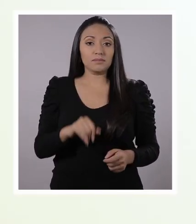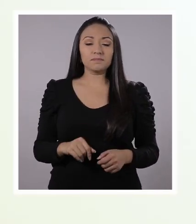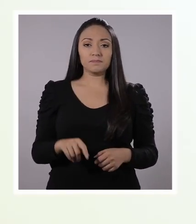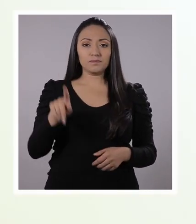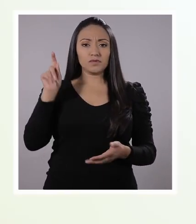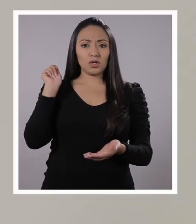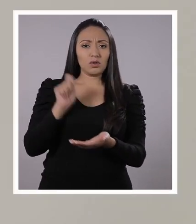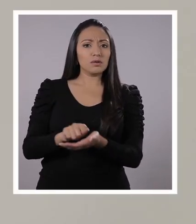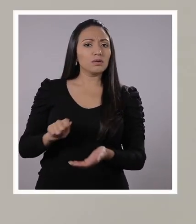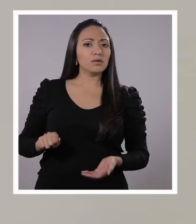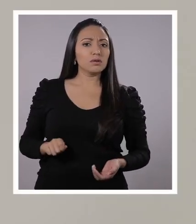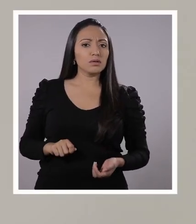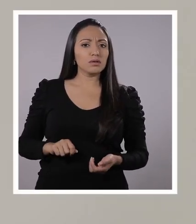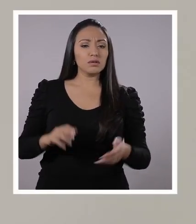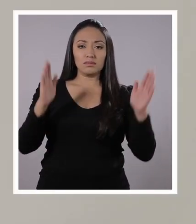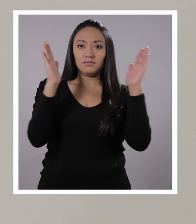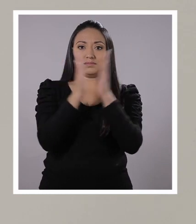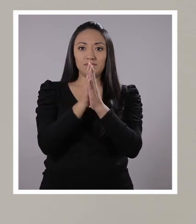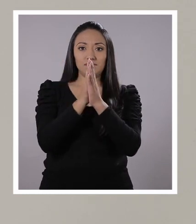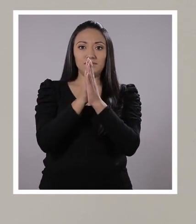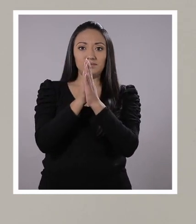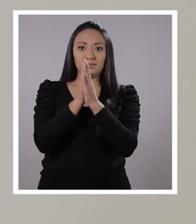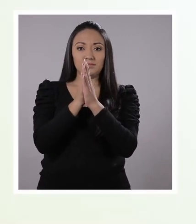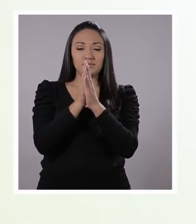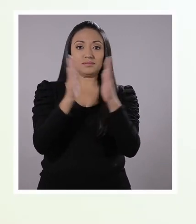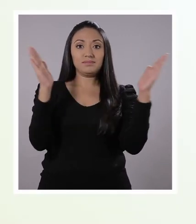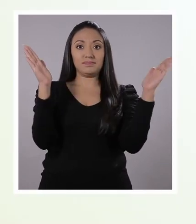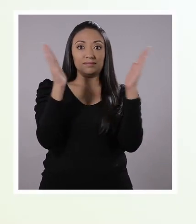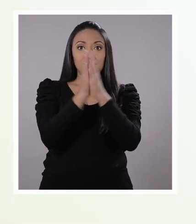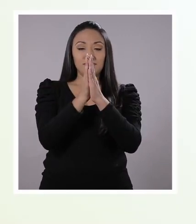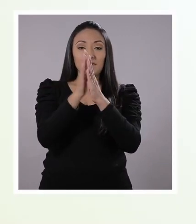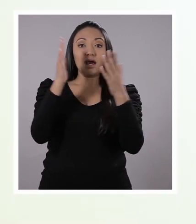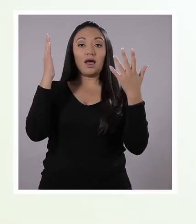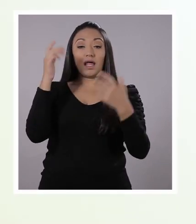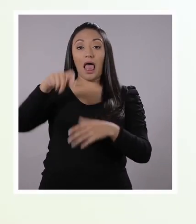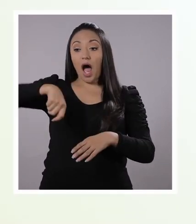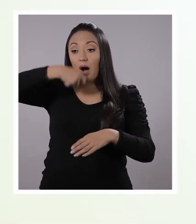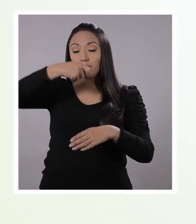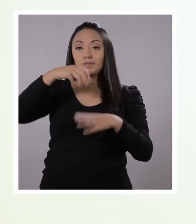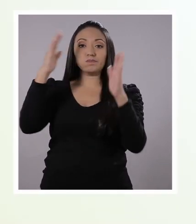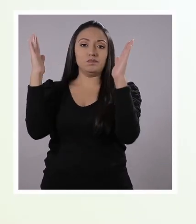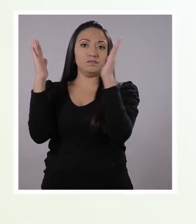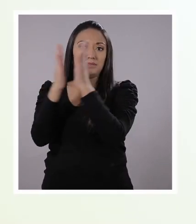cuchara puede sonar así, como un aplauso.